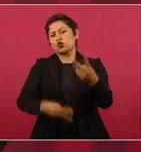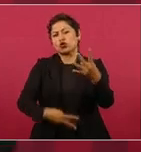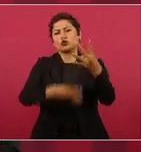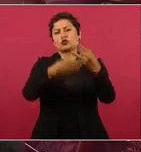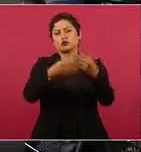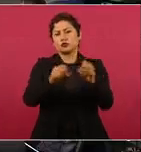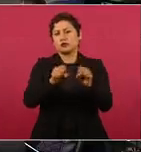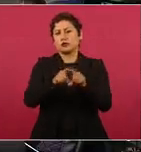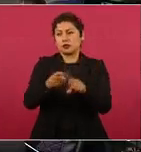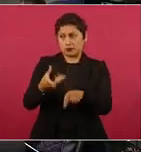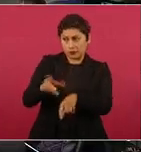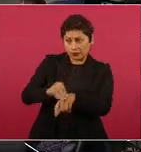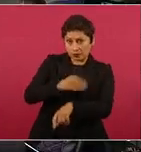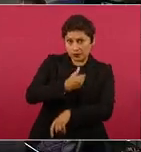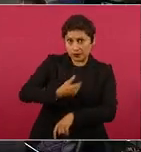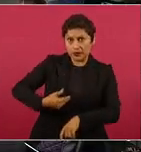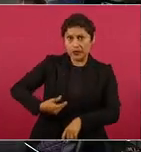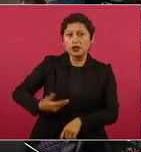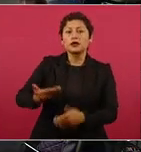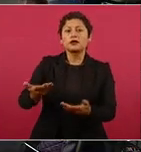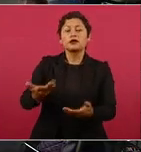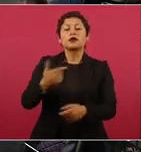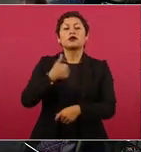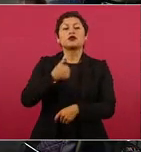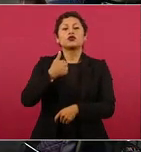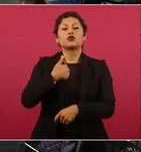me permite, señor presidente, consulto a las